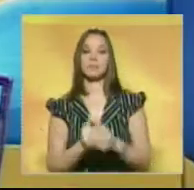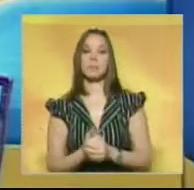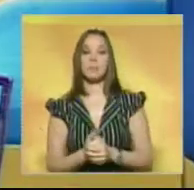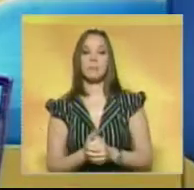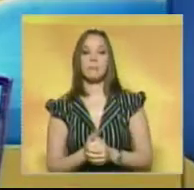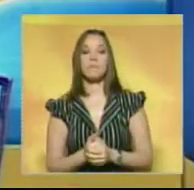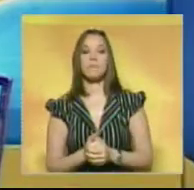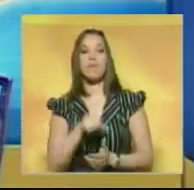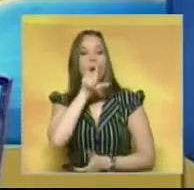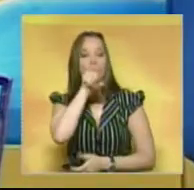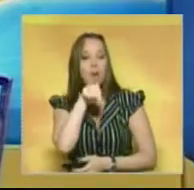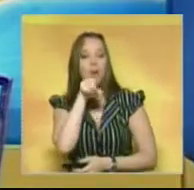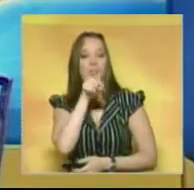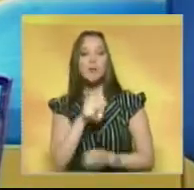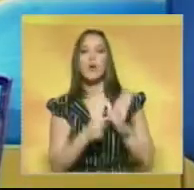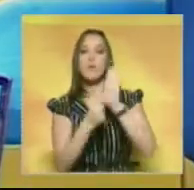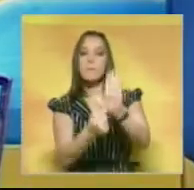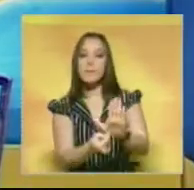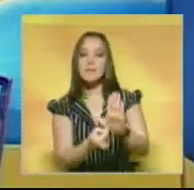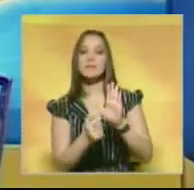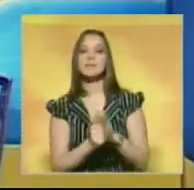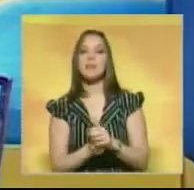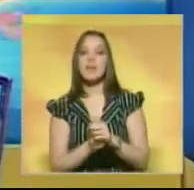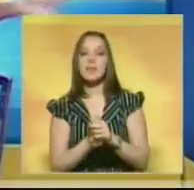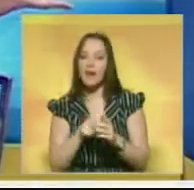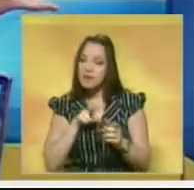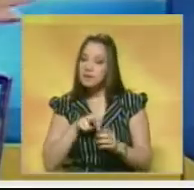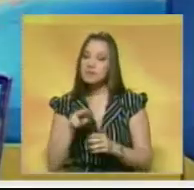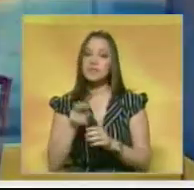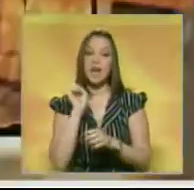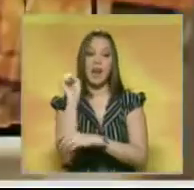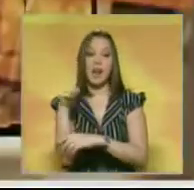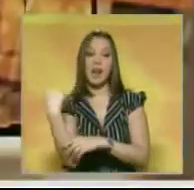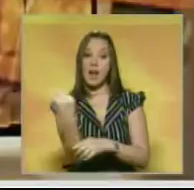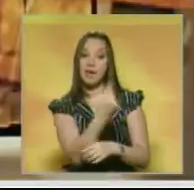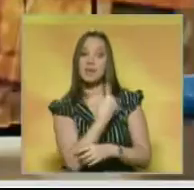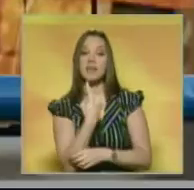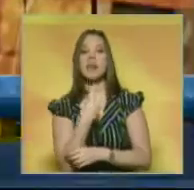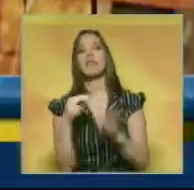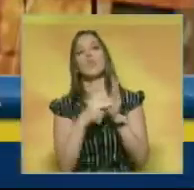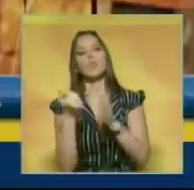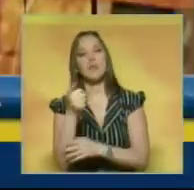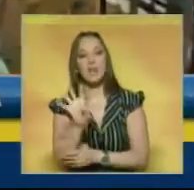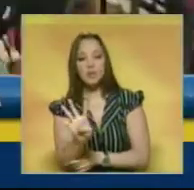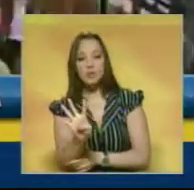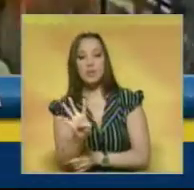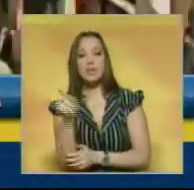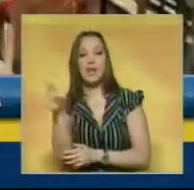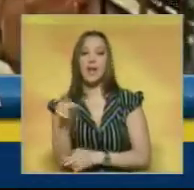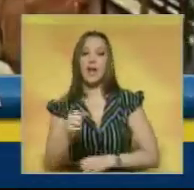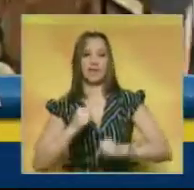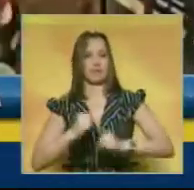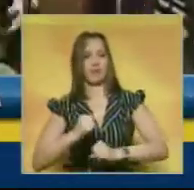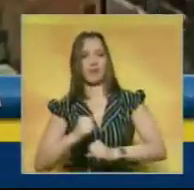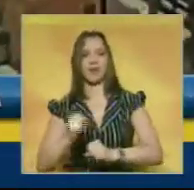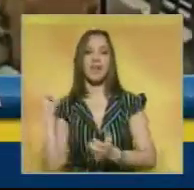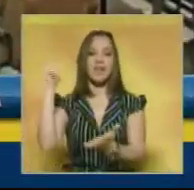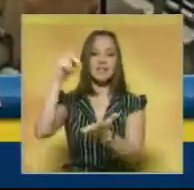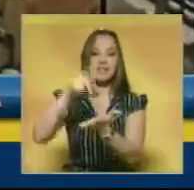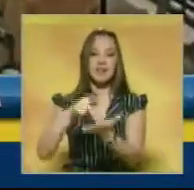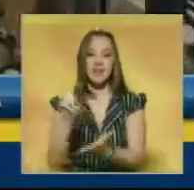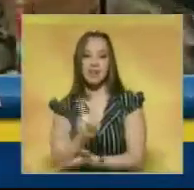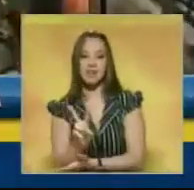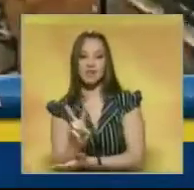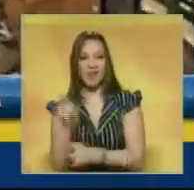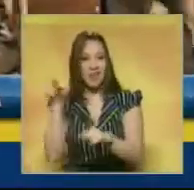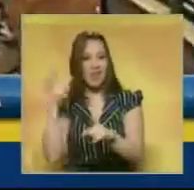Estrellas. Los Pericos presenta su Tour Venezuela 2014. Con toda la energía que los caracteriza, llegará a Venezuela la banda